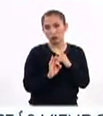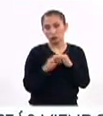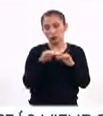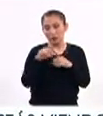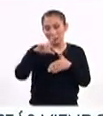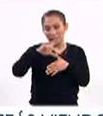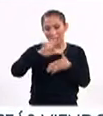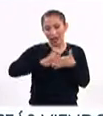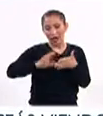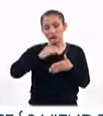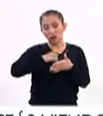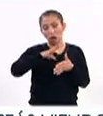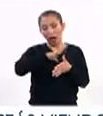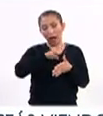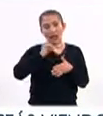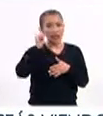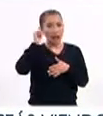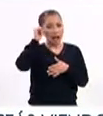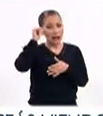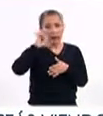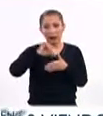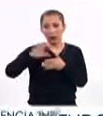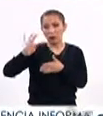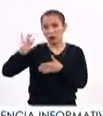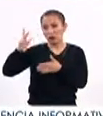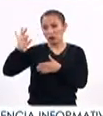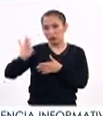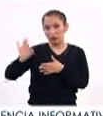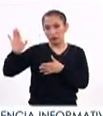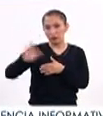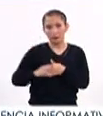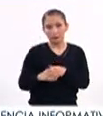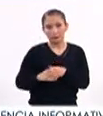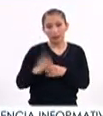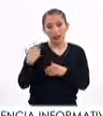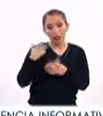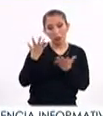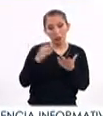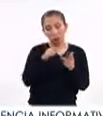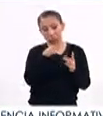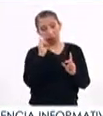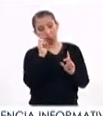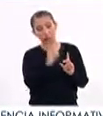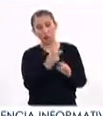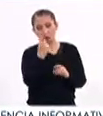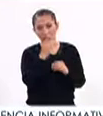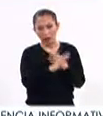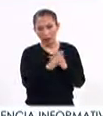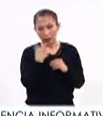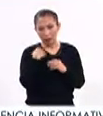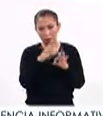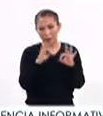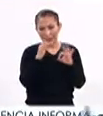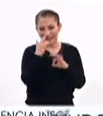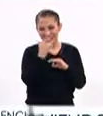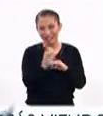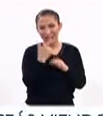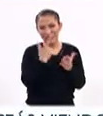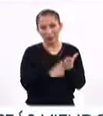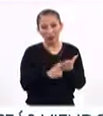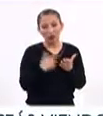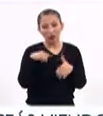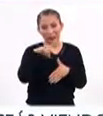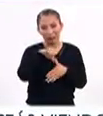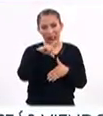Sobre América Latina solo se encuentra Asia Central con un 48%. Eso nos hace resaltar. Un dato curioso también que encontramos dentro